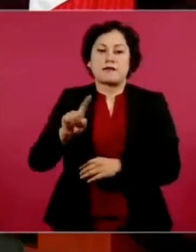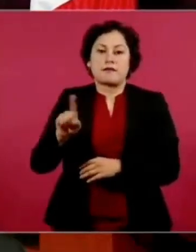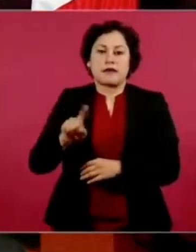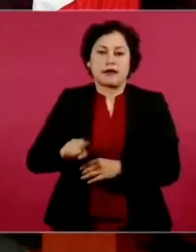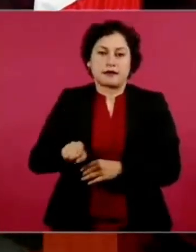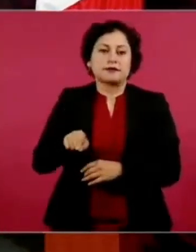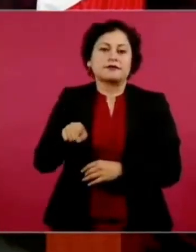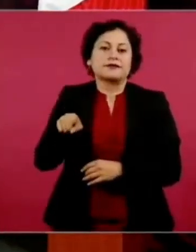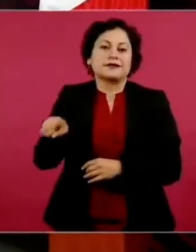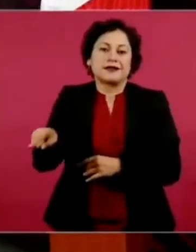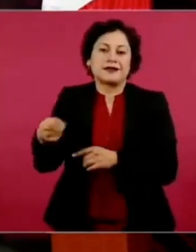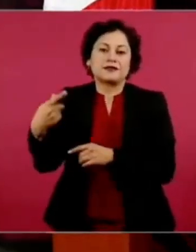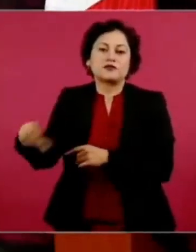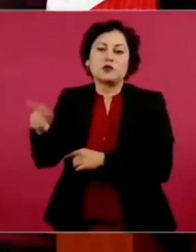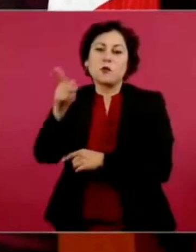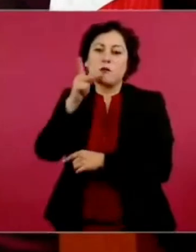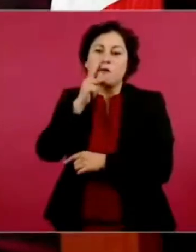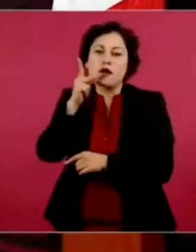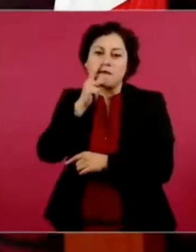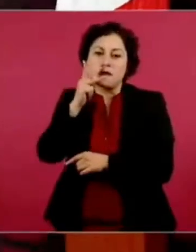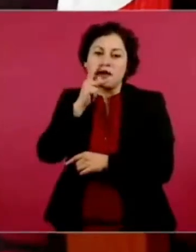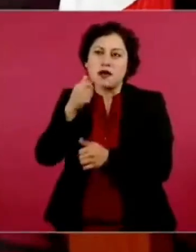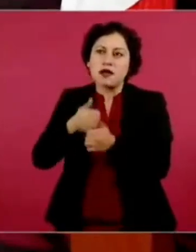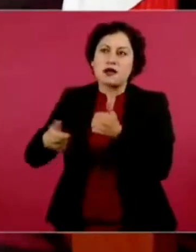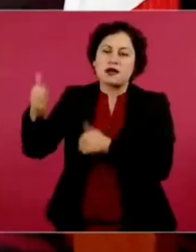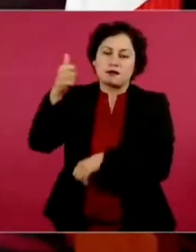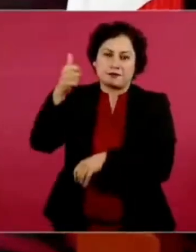principal dirigente de Juan Álvarez.